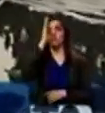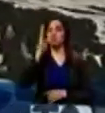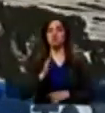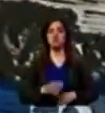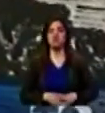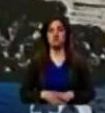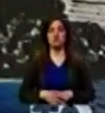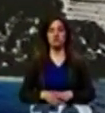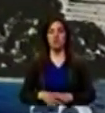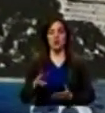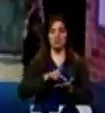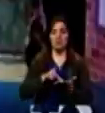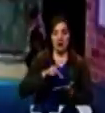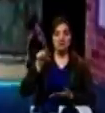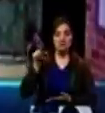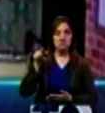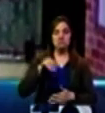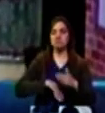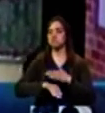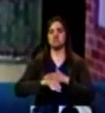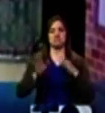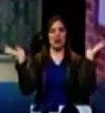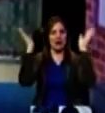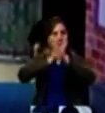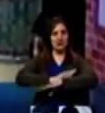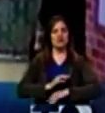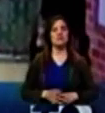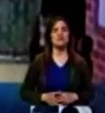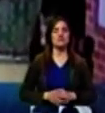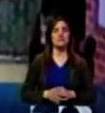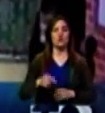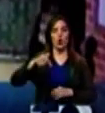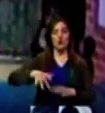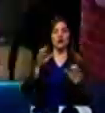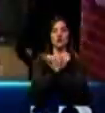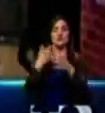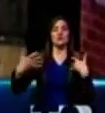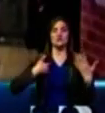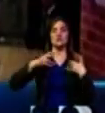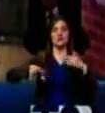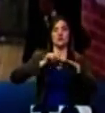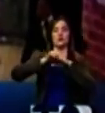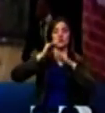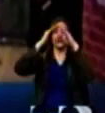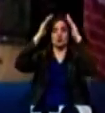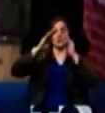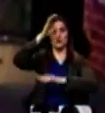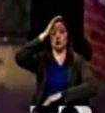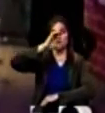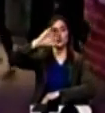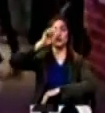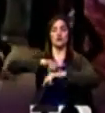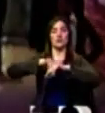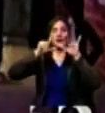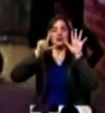no se preocupe por el costo de la entrada, porque es gratuita. La obra se presenta esta noche en el Teatro Nacional de la Casa de la Cultura a